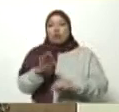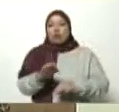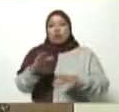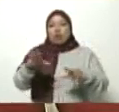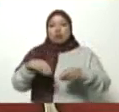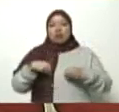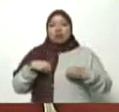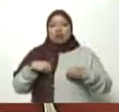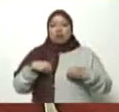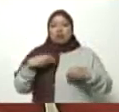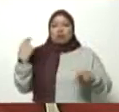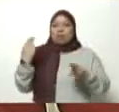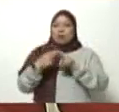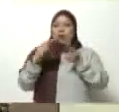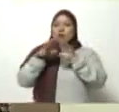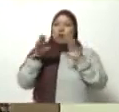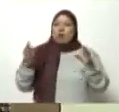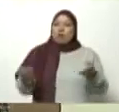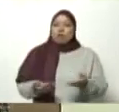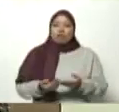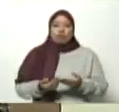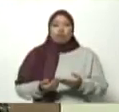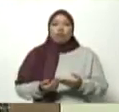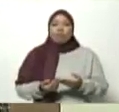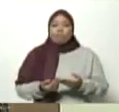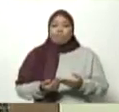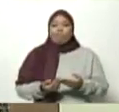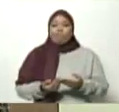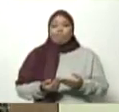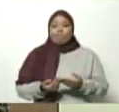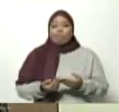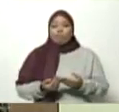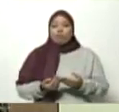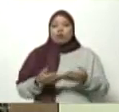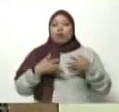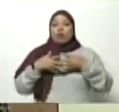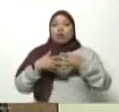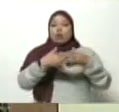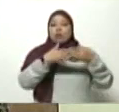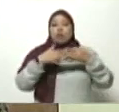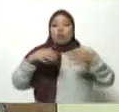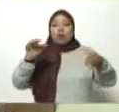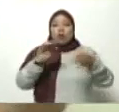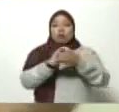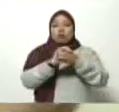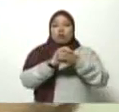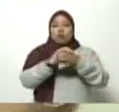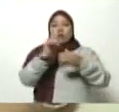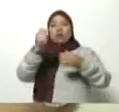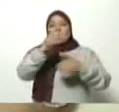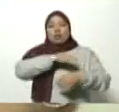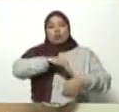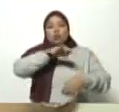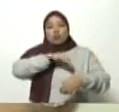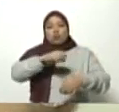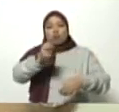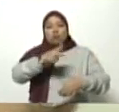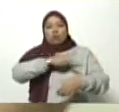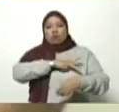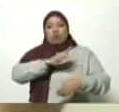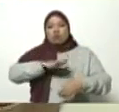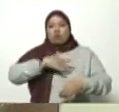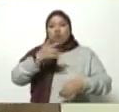aceptación. Peligro para el mundo era Lula. Y Estados Unidos y sus aliados dijeron, este señor